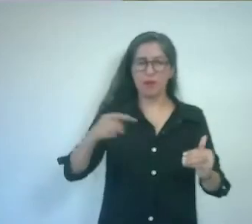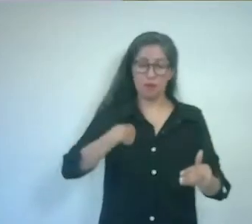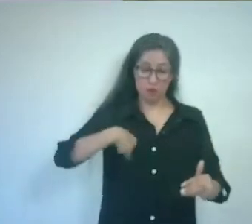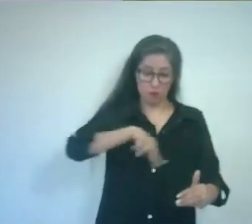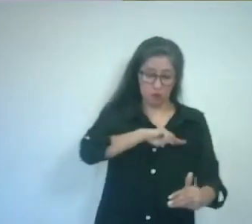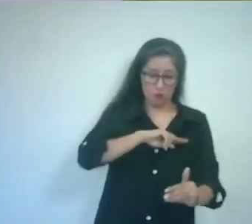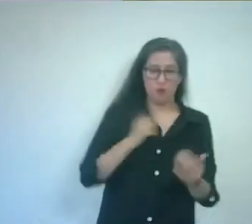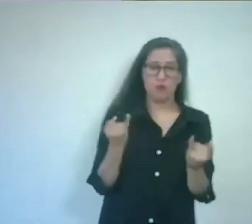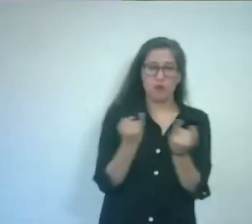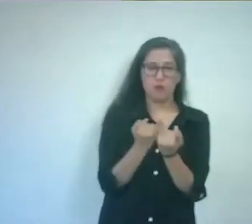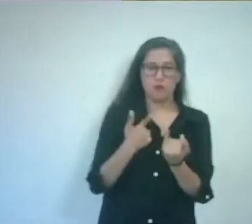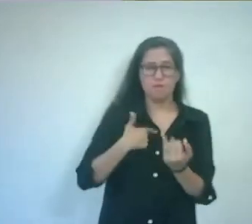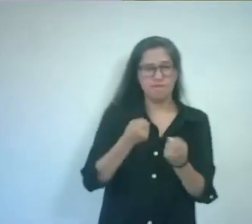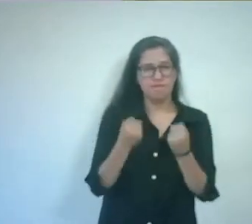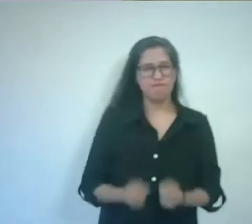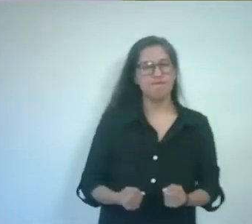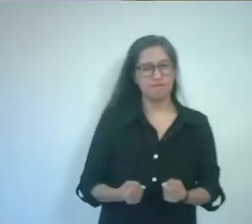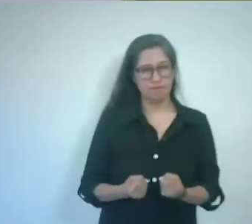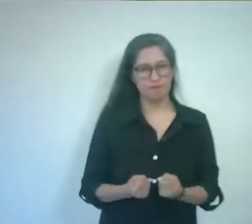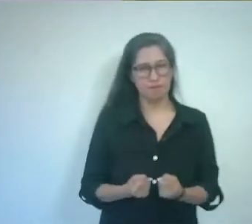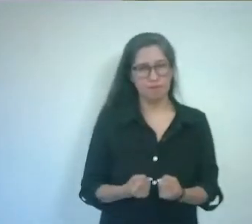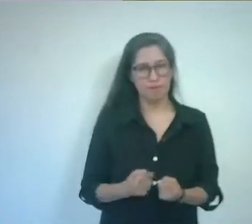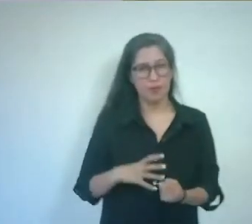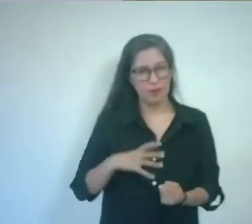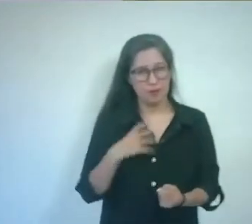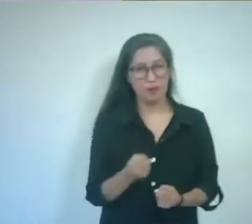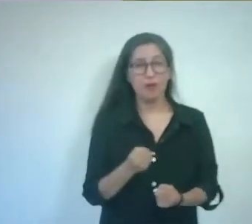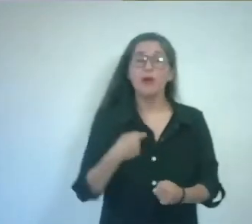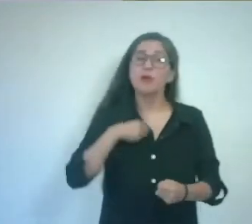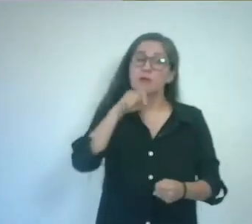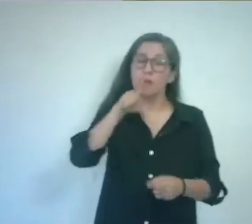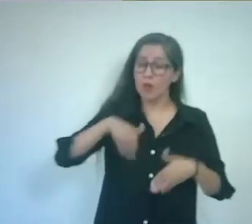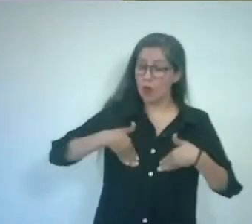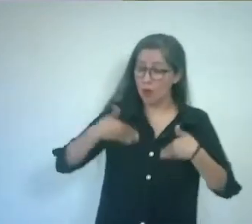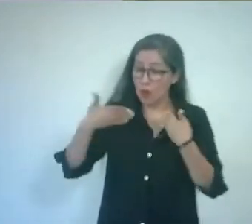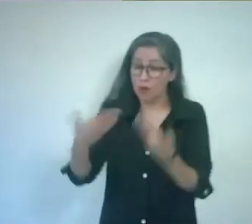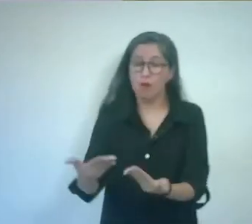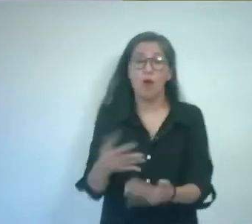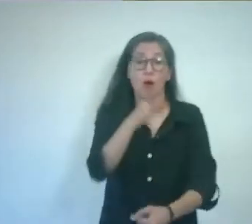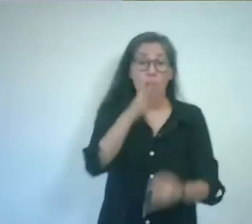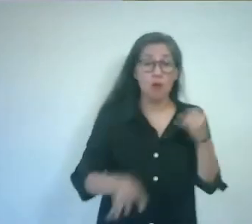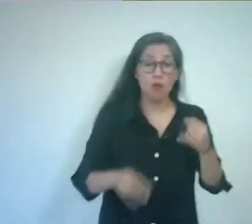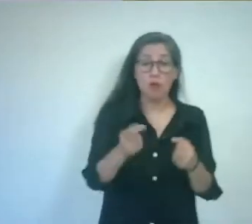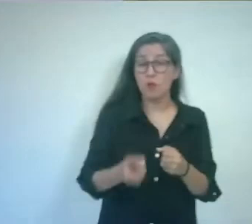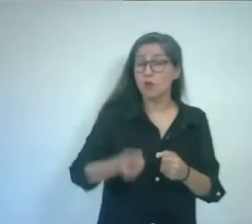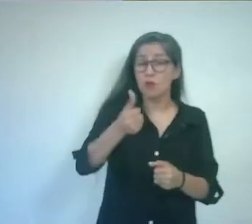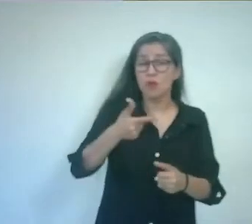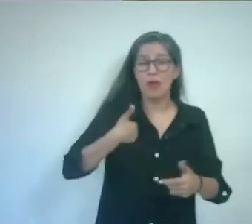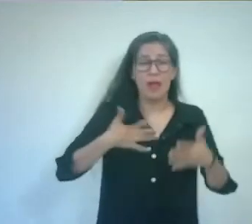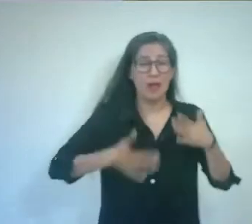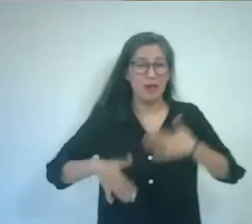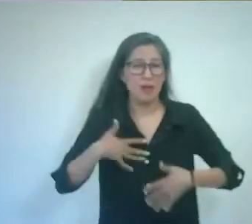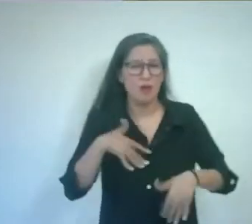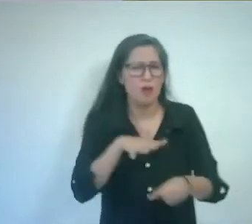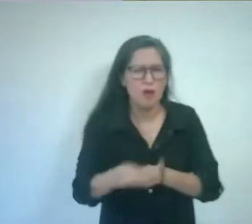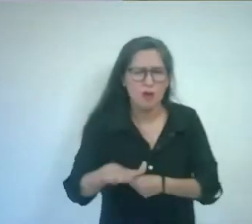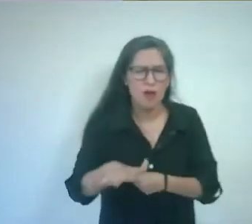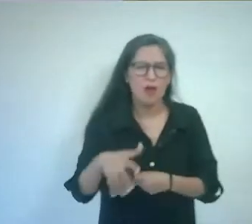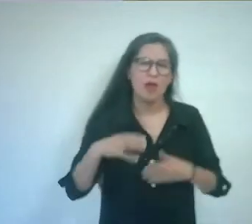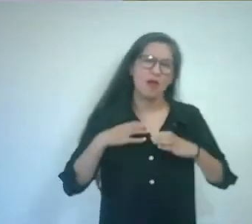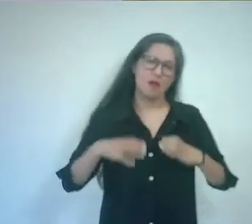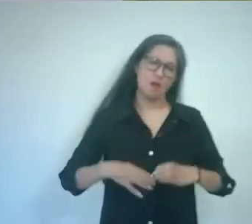procuraremos con el más sólido de nuestros esfuerzos. Confiamos en que el único desgaste que la contienda traiga como consecuencia sea el